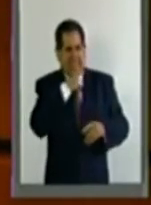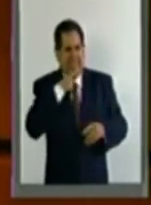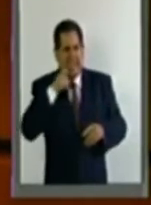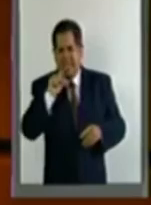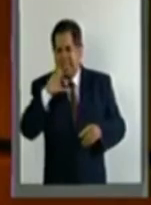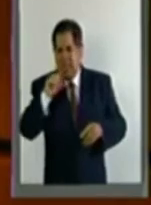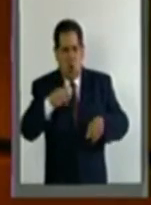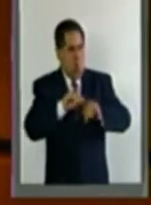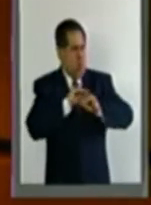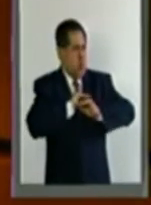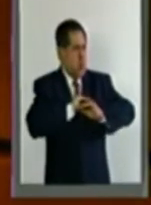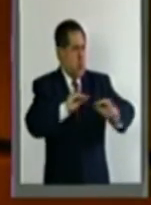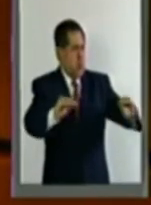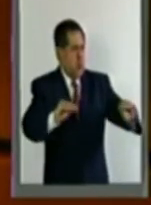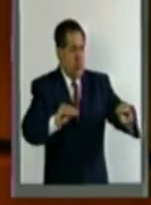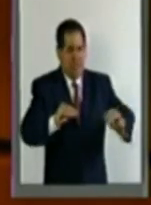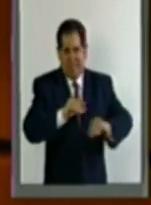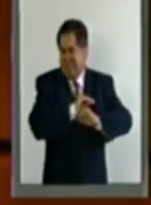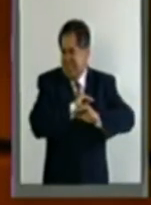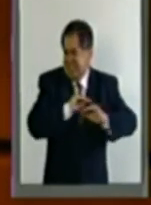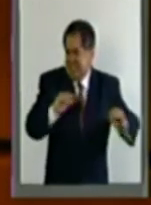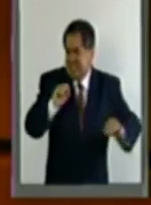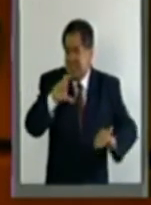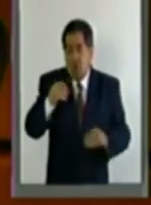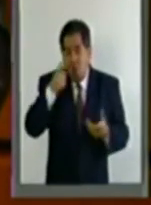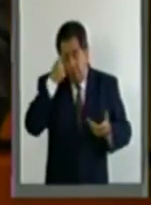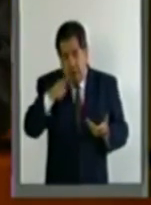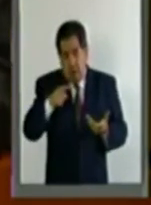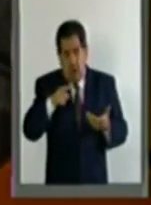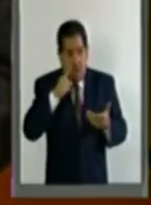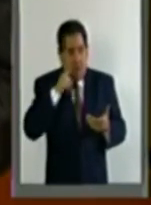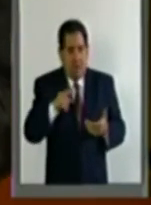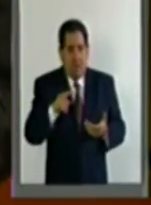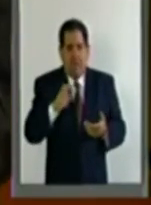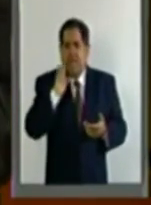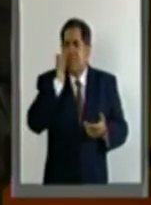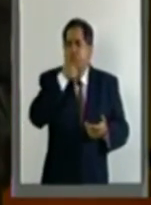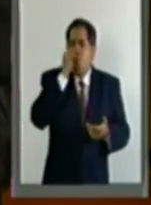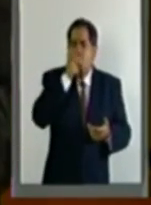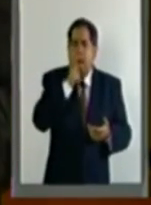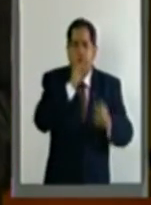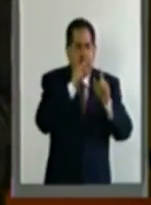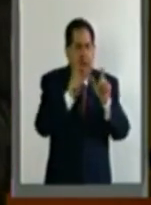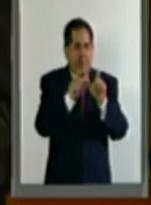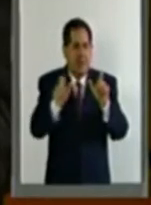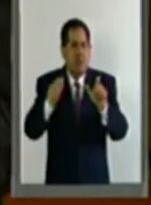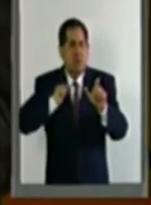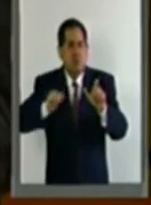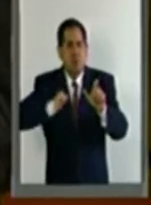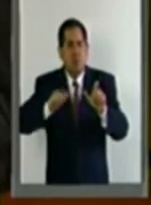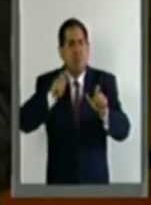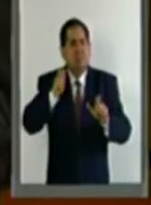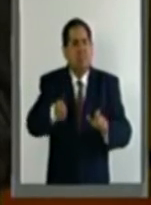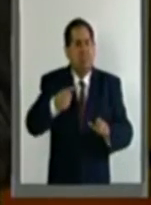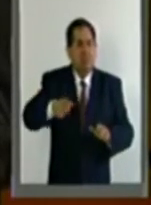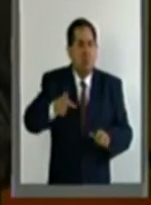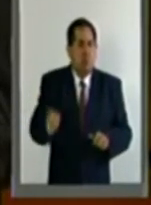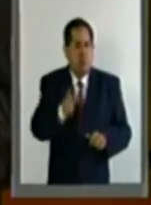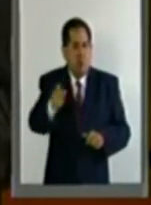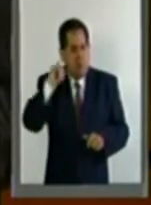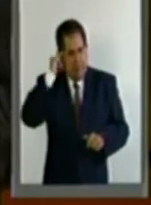seco, tan seco que la etimología de la palabra Chihuahua en rarámuri quiere